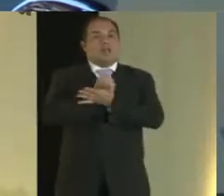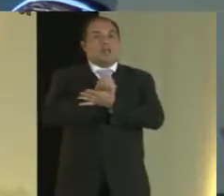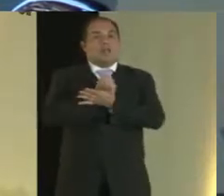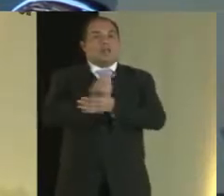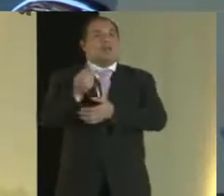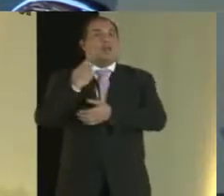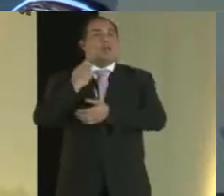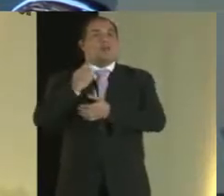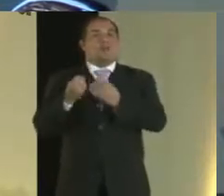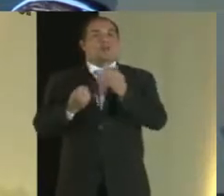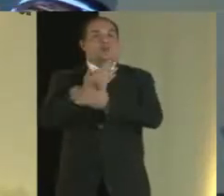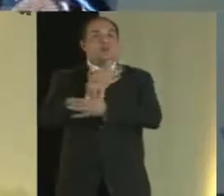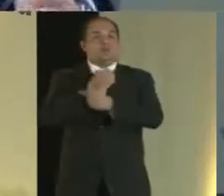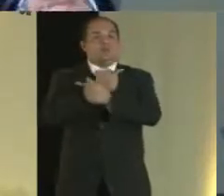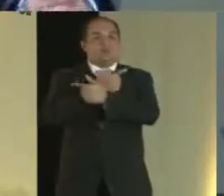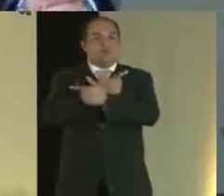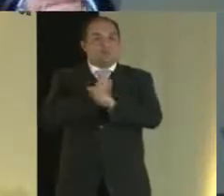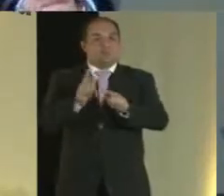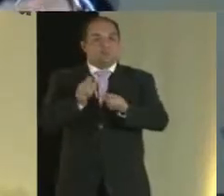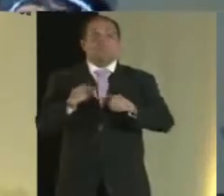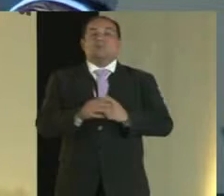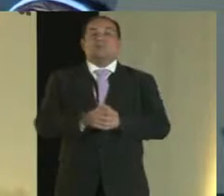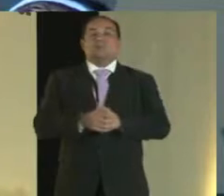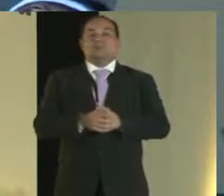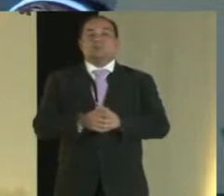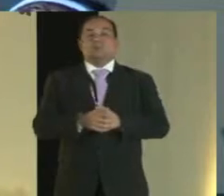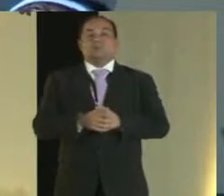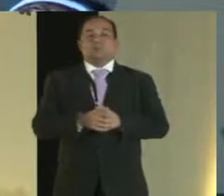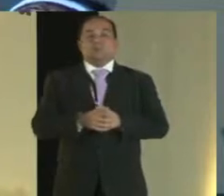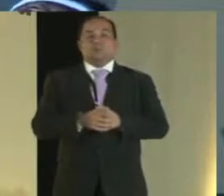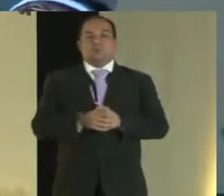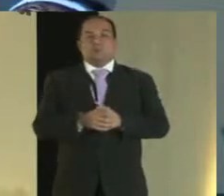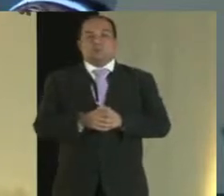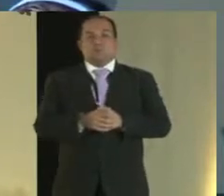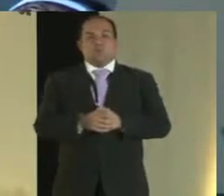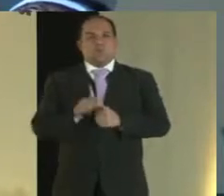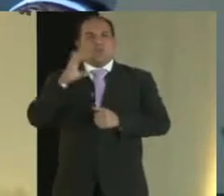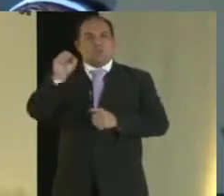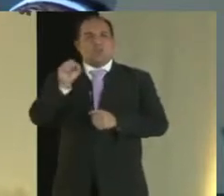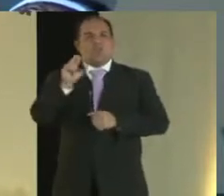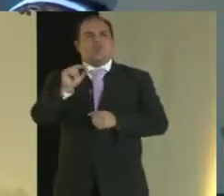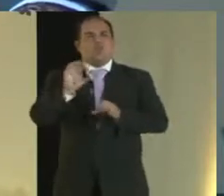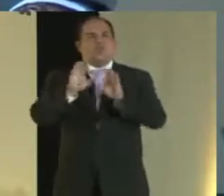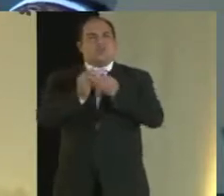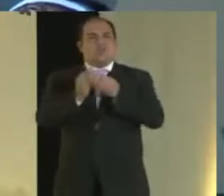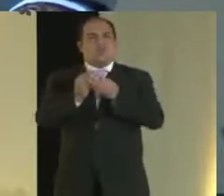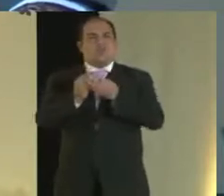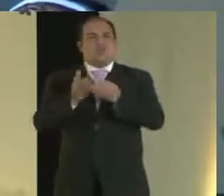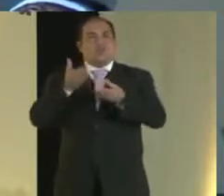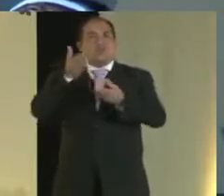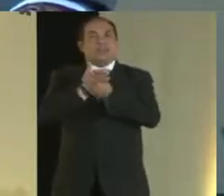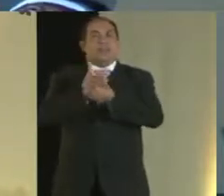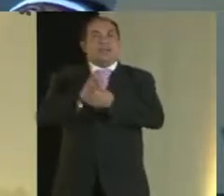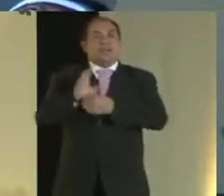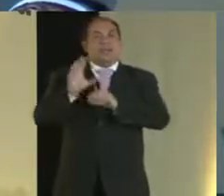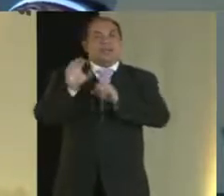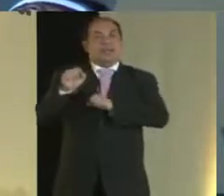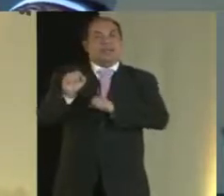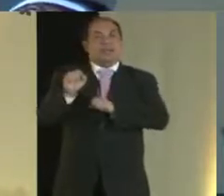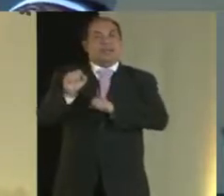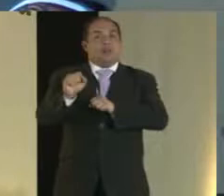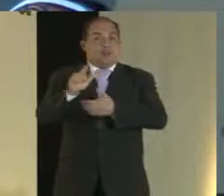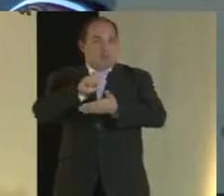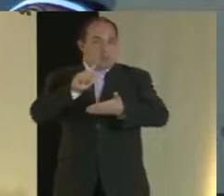neoliberales. Los sindicatos no son una vía de acceso al poder, por lo menos legalmente, pero